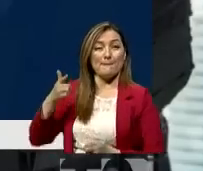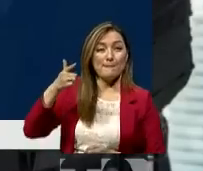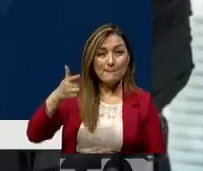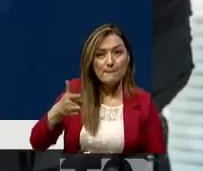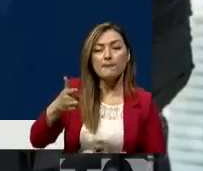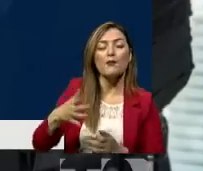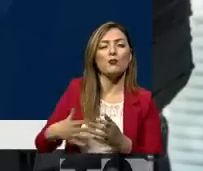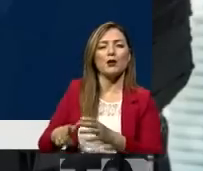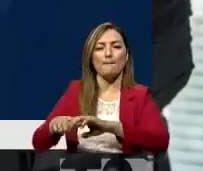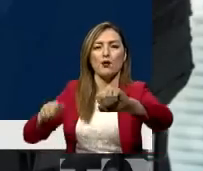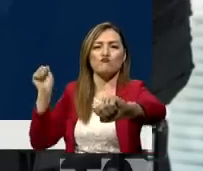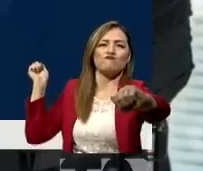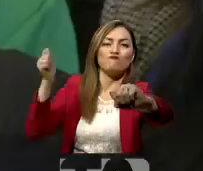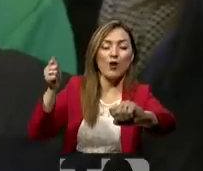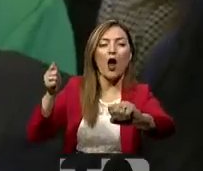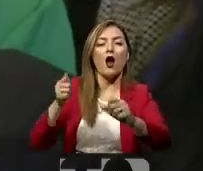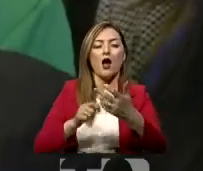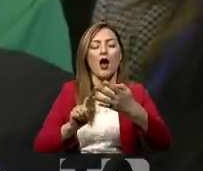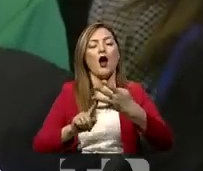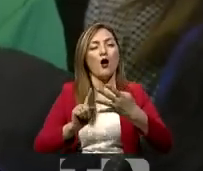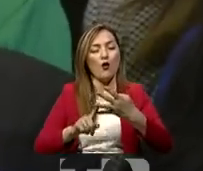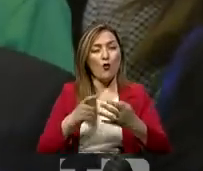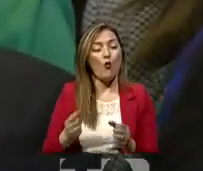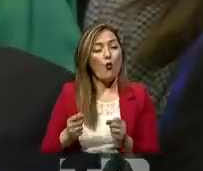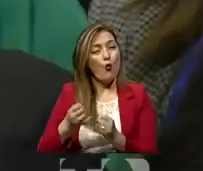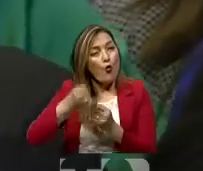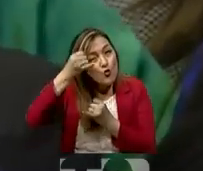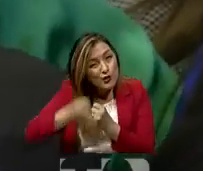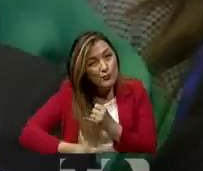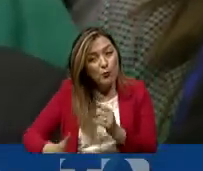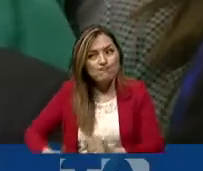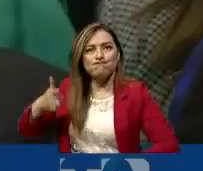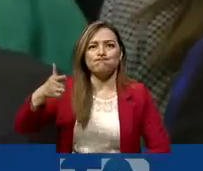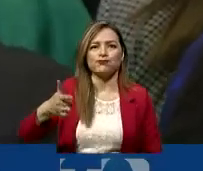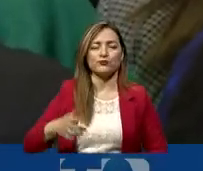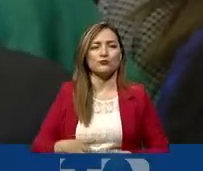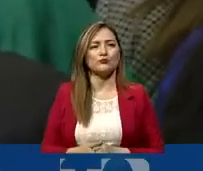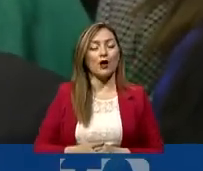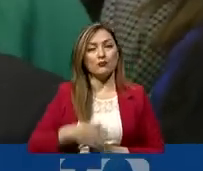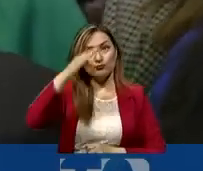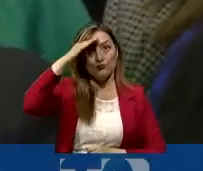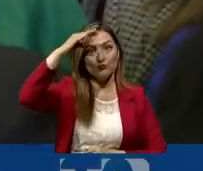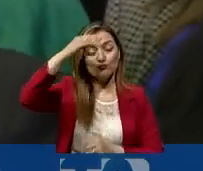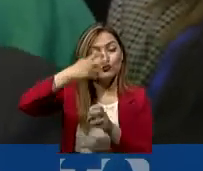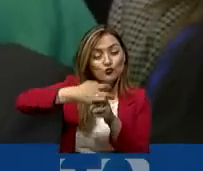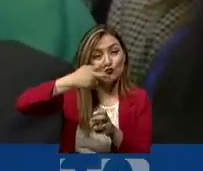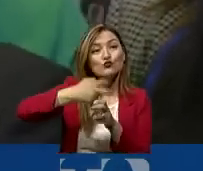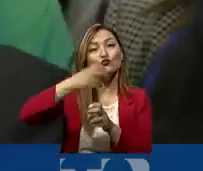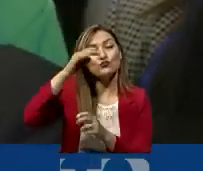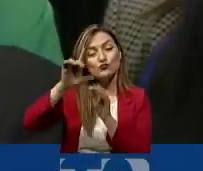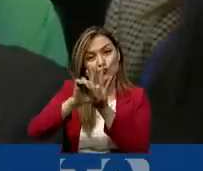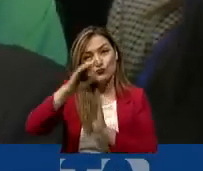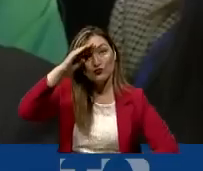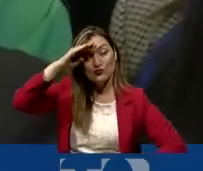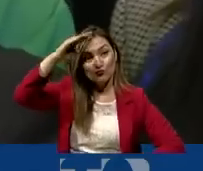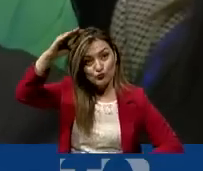finalmente fuerza intencionalmente letal. La policía tiene que ser dura, mano dura a la delincuencia, y para eso es de esta ley. Policía, Fuerzas